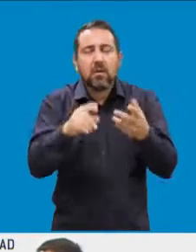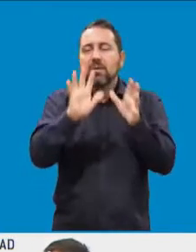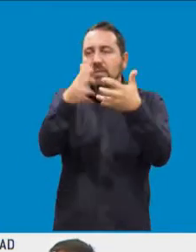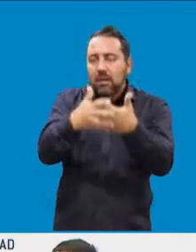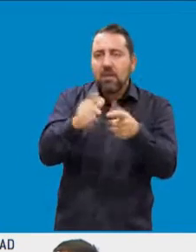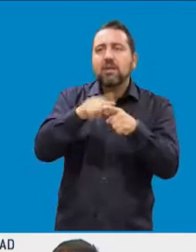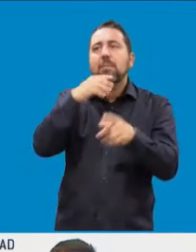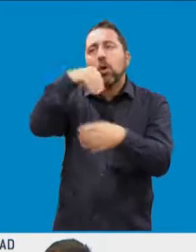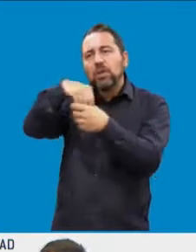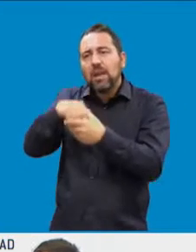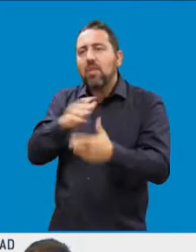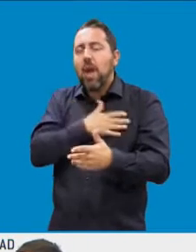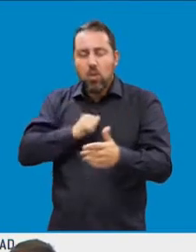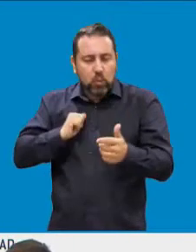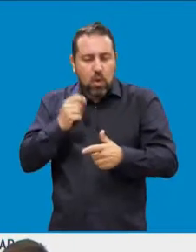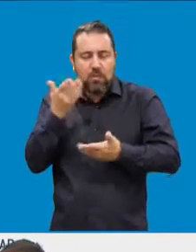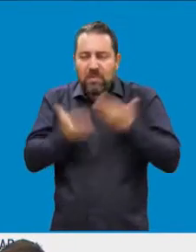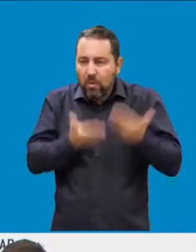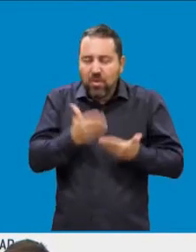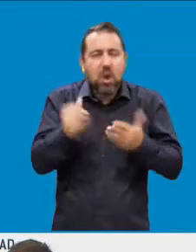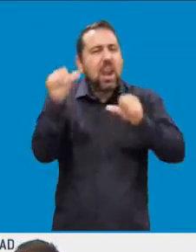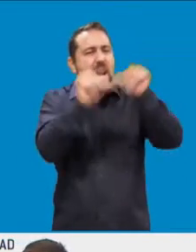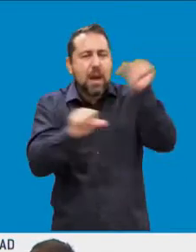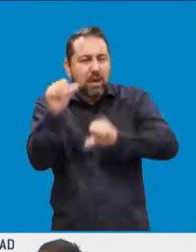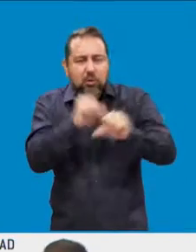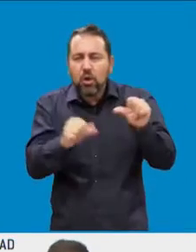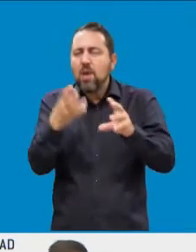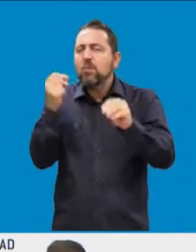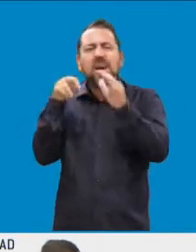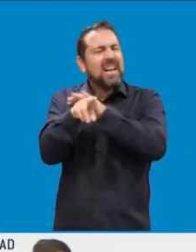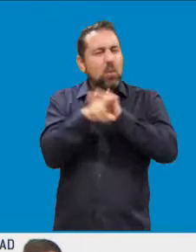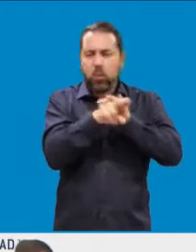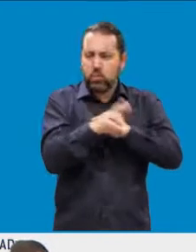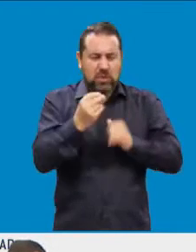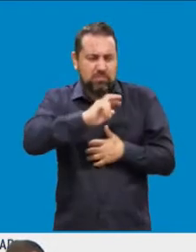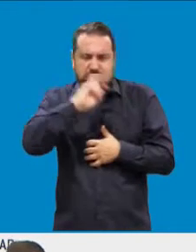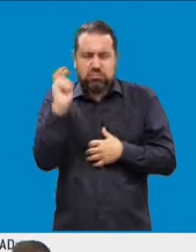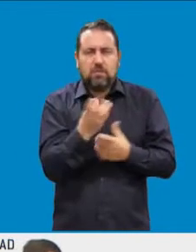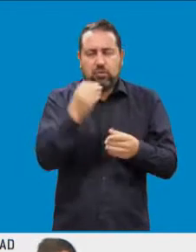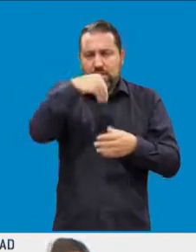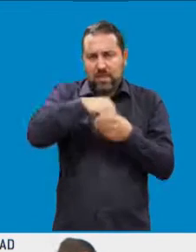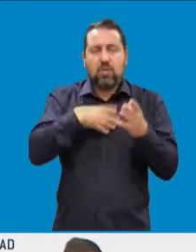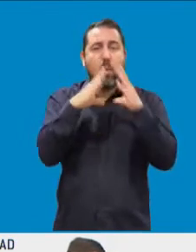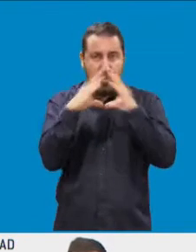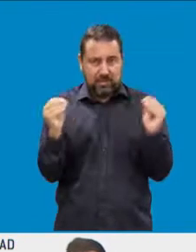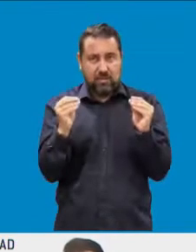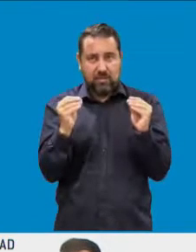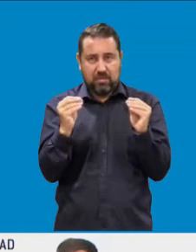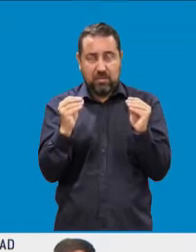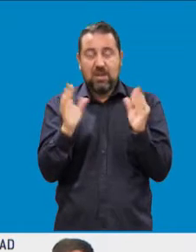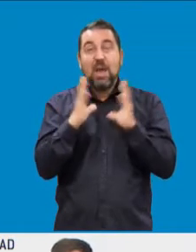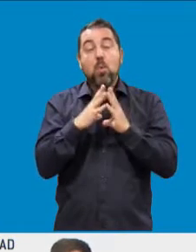de e-learning, plataformas educativas, de contenidos de autoevaluación, laboratorios, un montón de recursos.